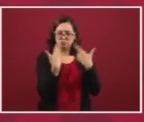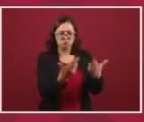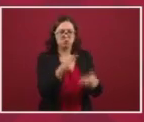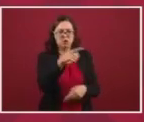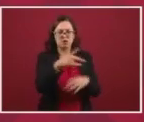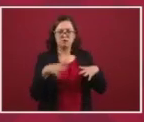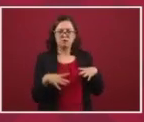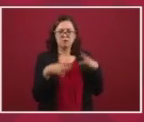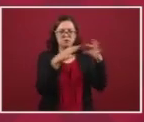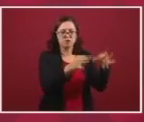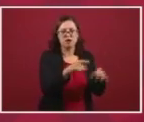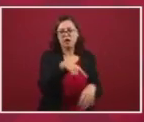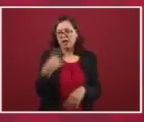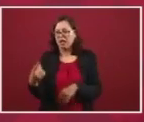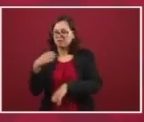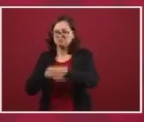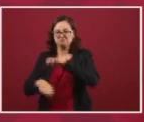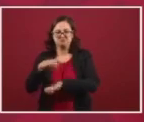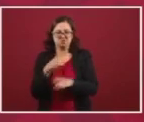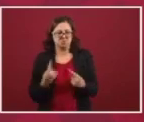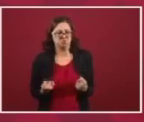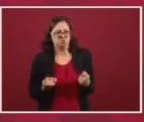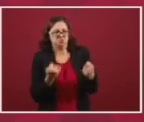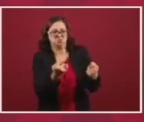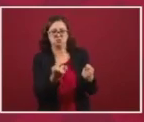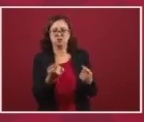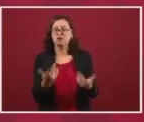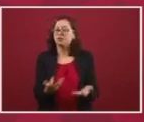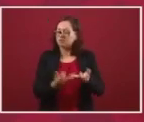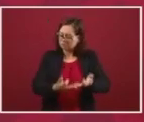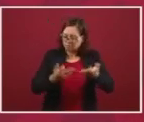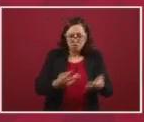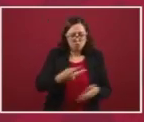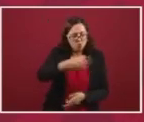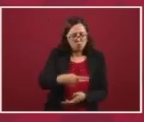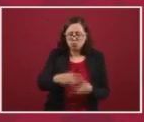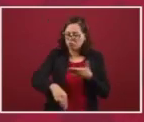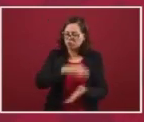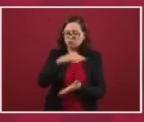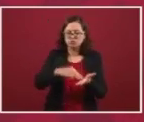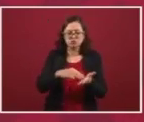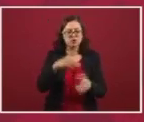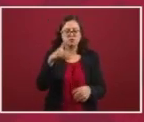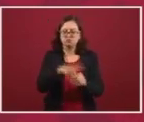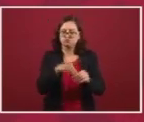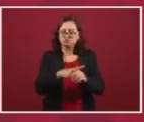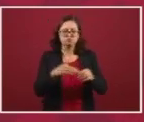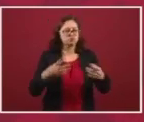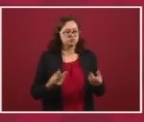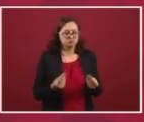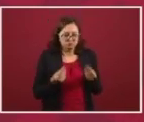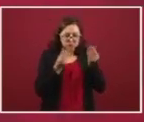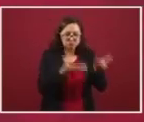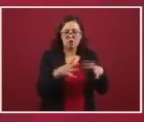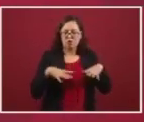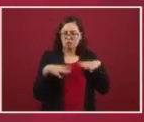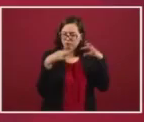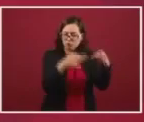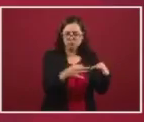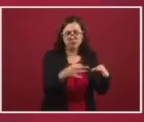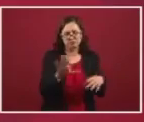la empresa está actuando arbitrariamente. Ese terreno era municipal y se donó a la fundación. En el